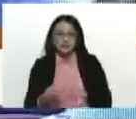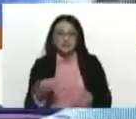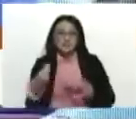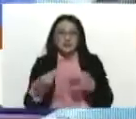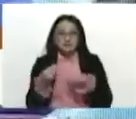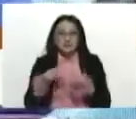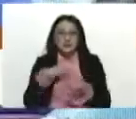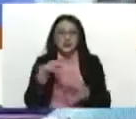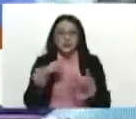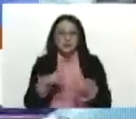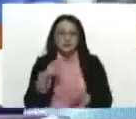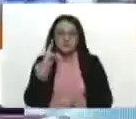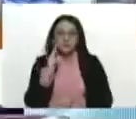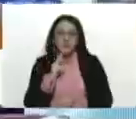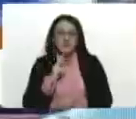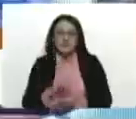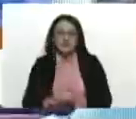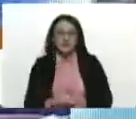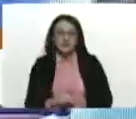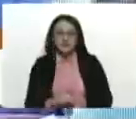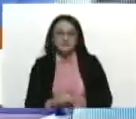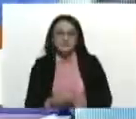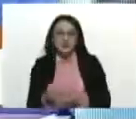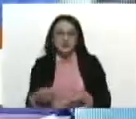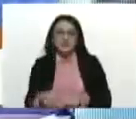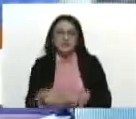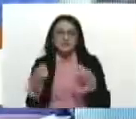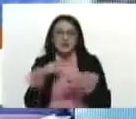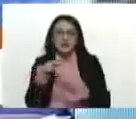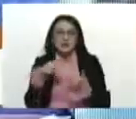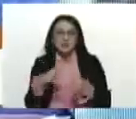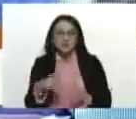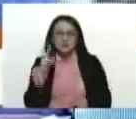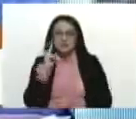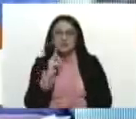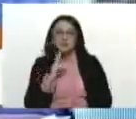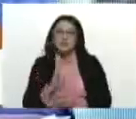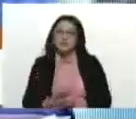de la Revolución bolivariana para destruir la revolución bolivariana